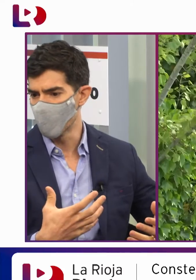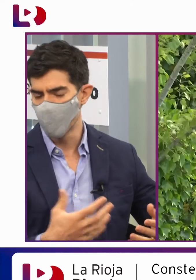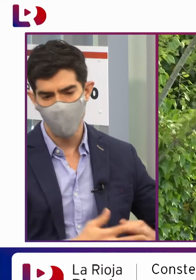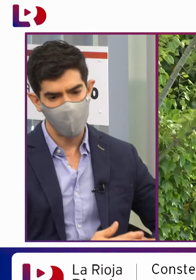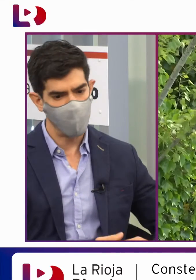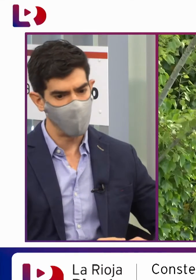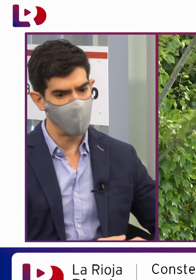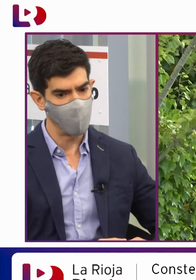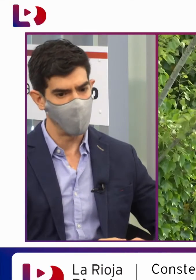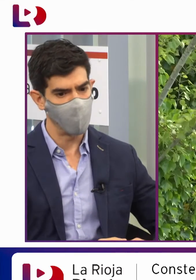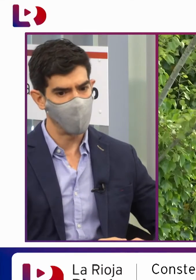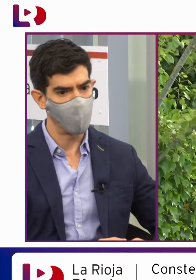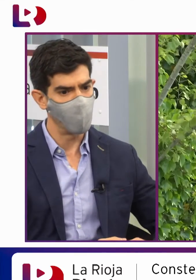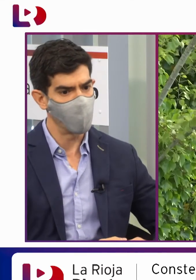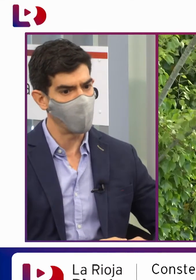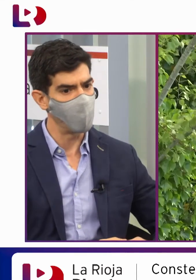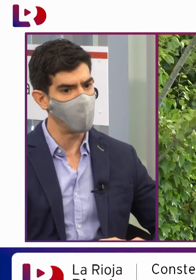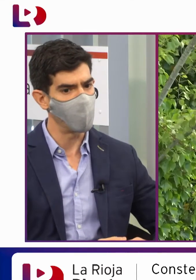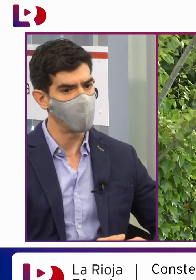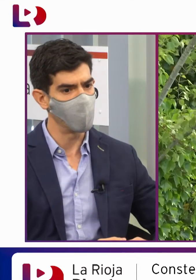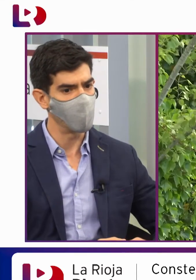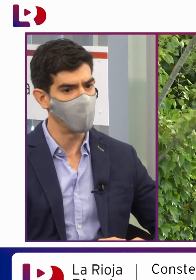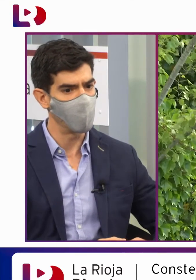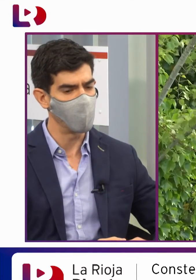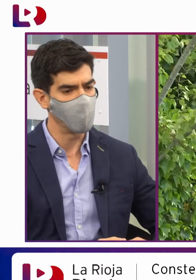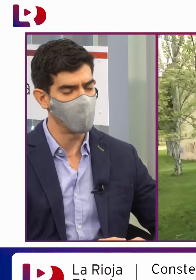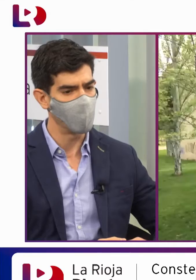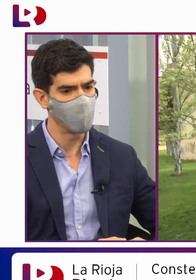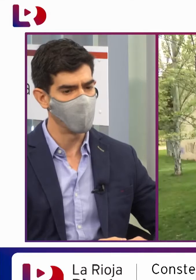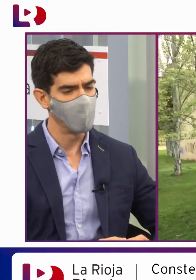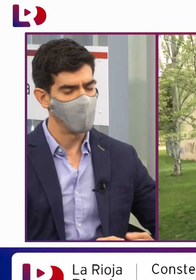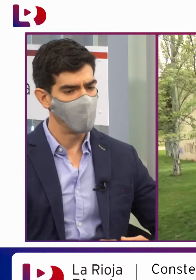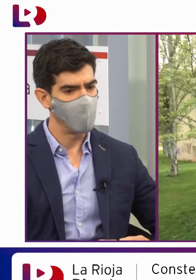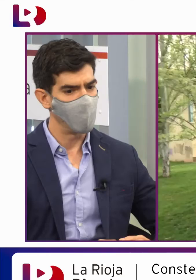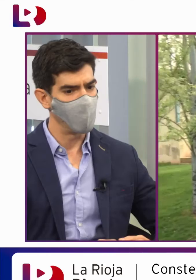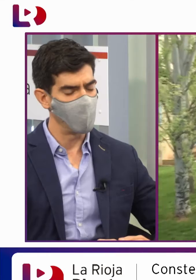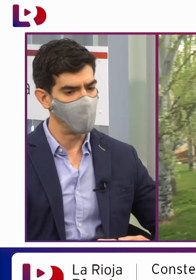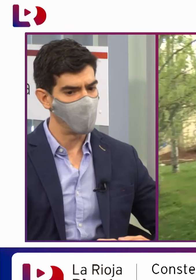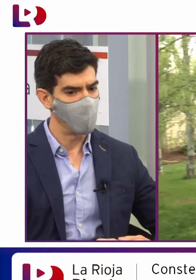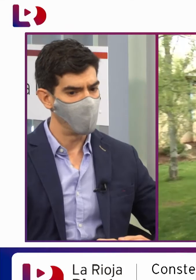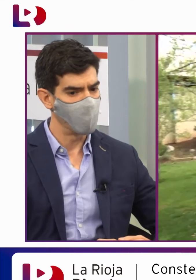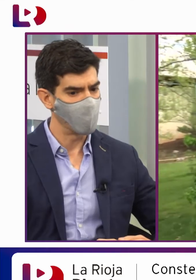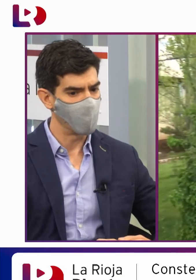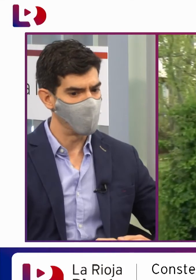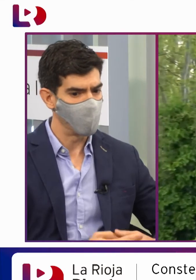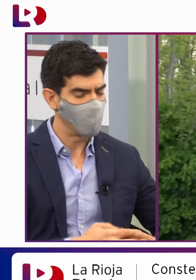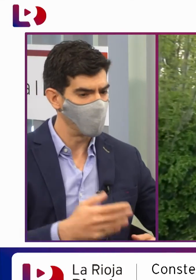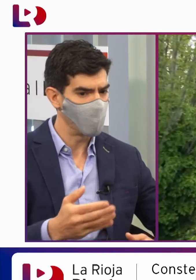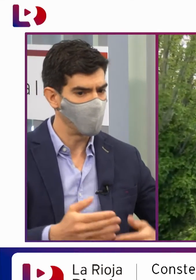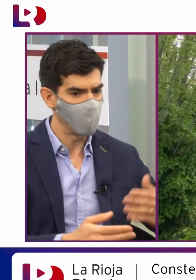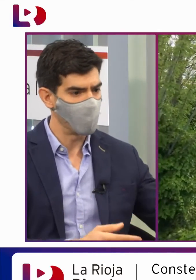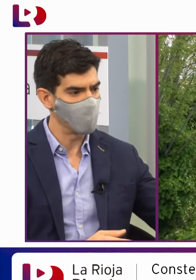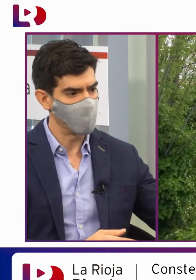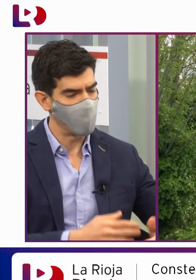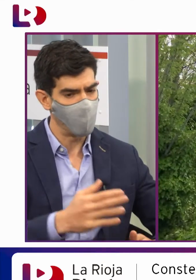inseguridad que pudo ser cualquiera, ¿no? Pudo ser este chico y puede ser nuestros